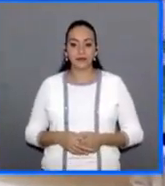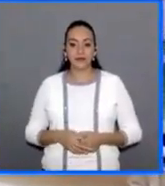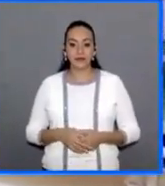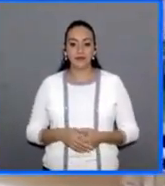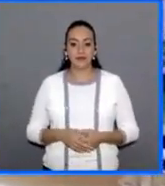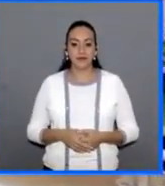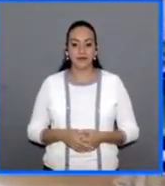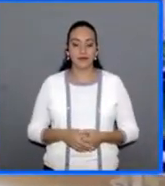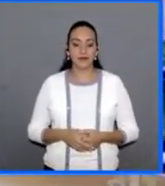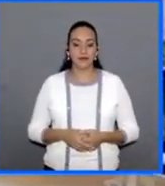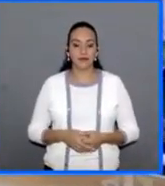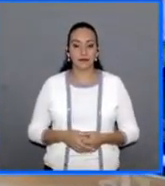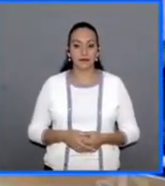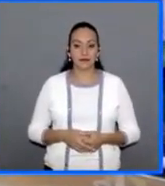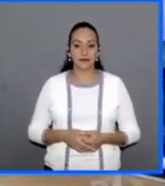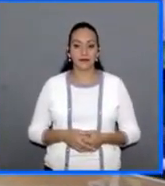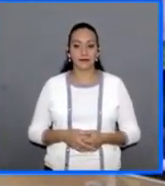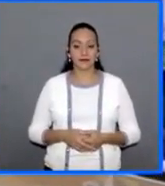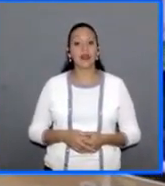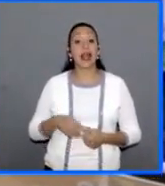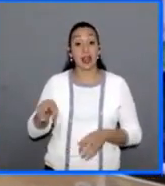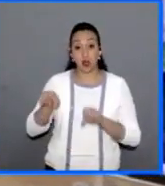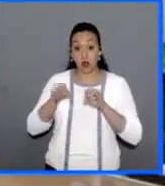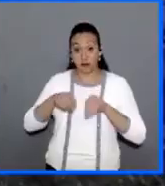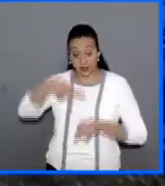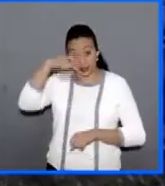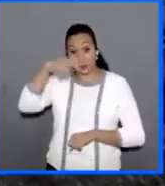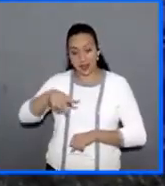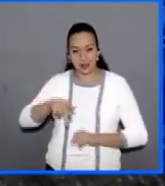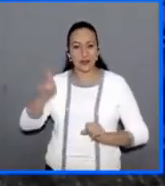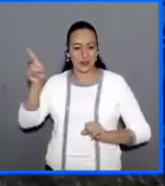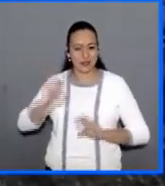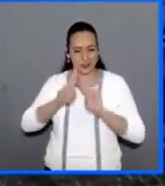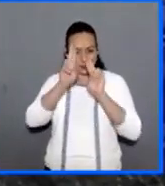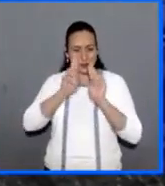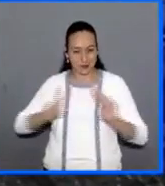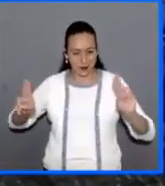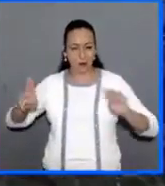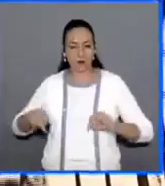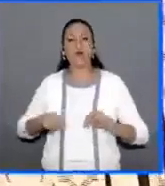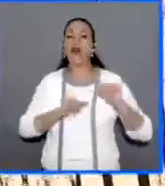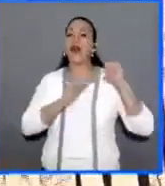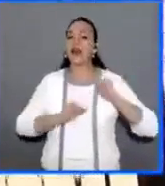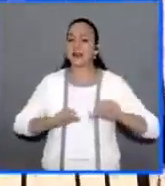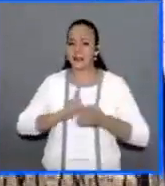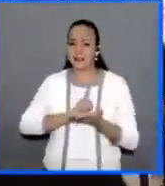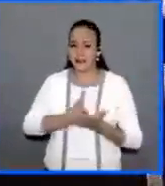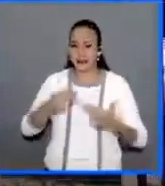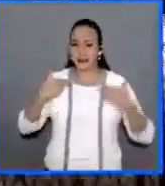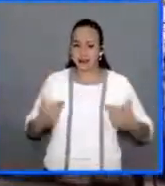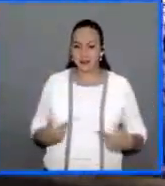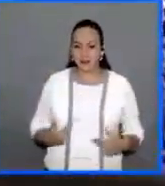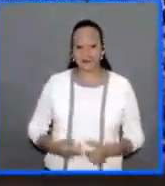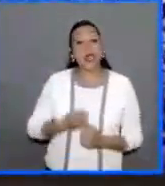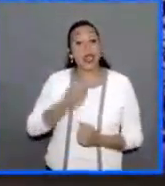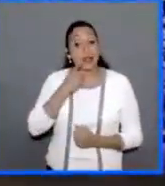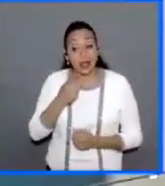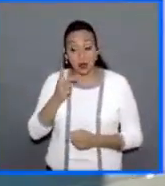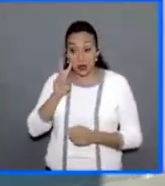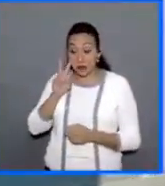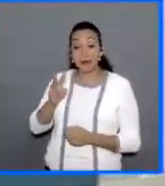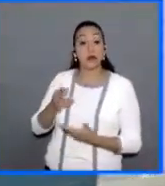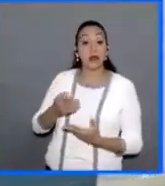Y justamente la oficina en México del Alto Comisionado de la ONU para los Derechos Humanos saludó la resolución de la primera sala que ordenó